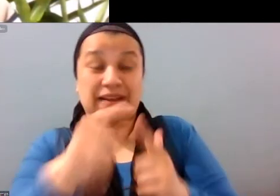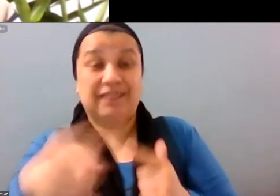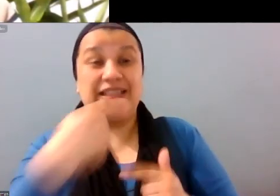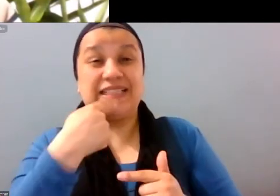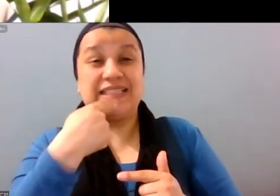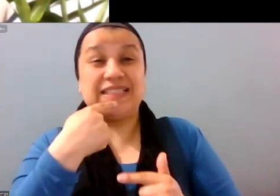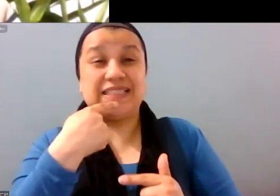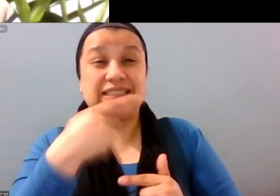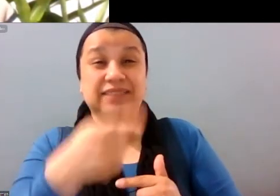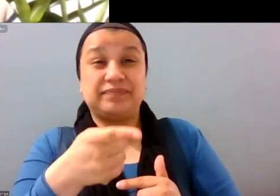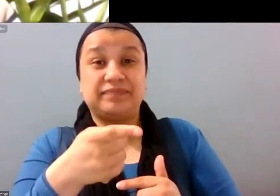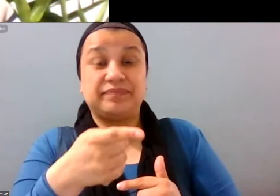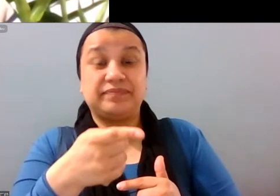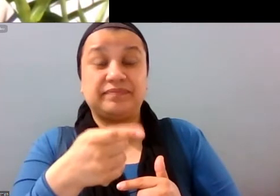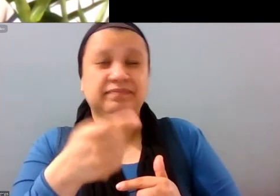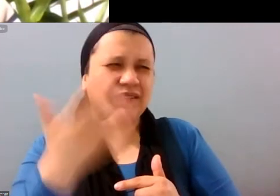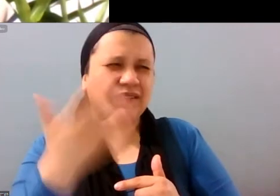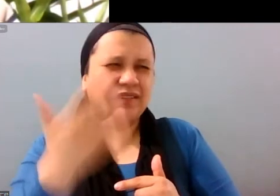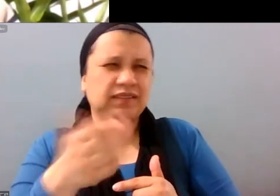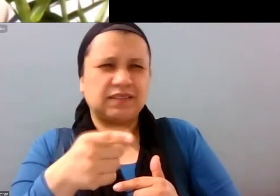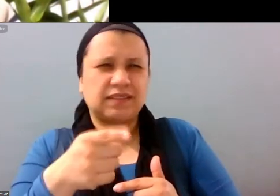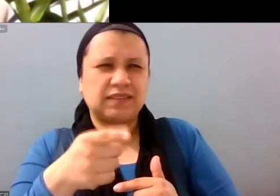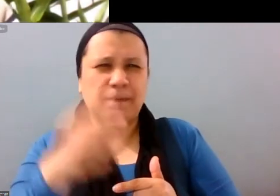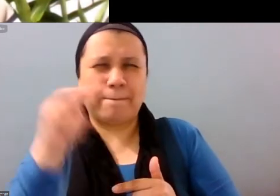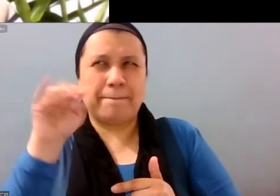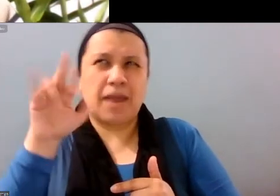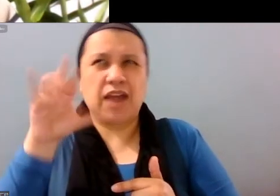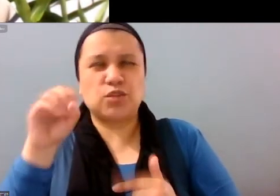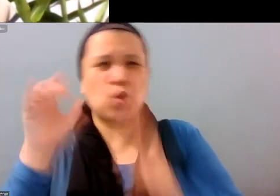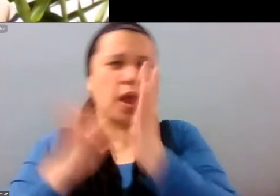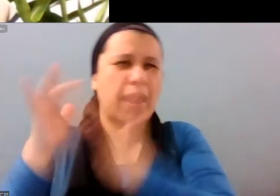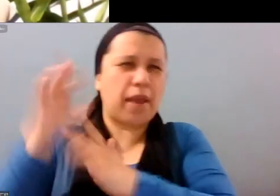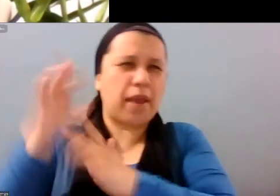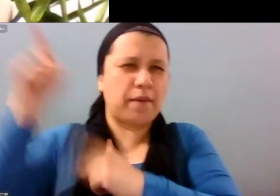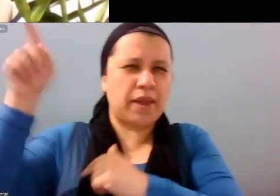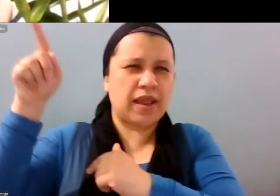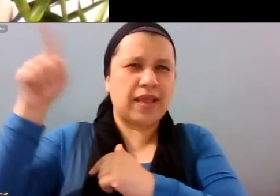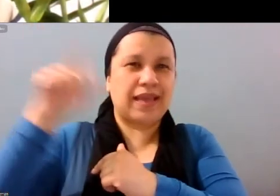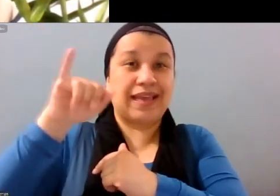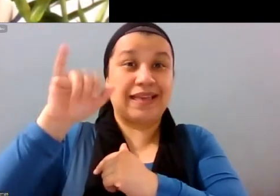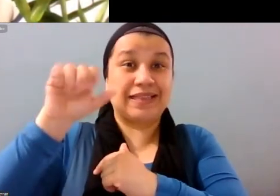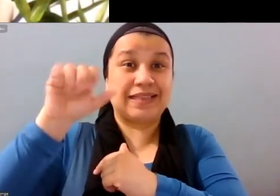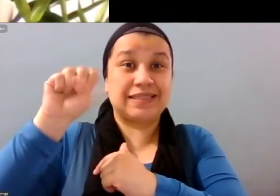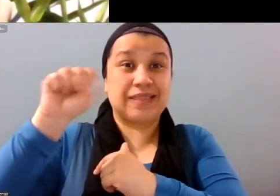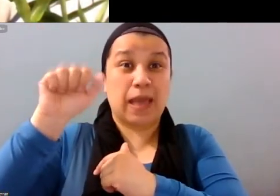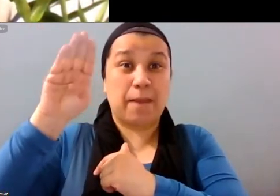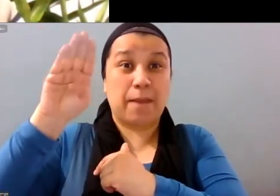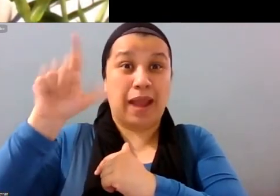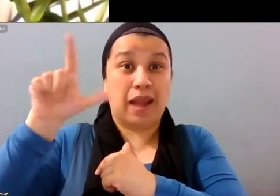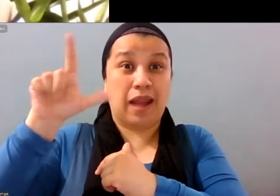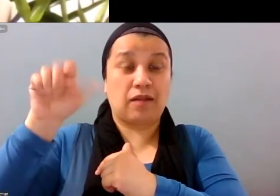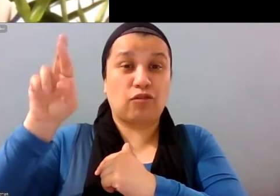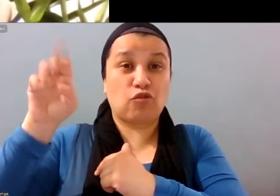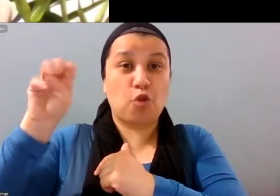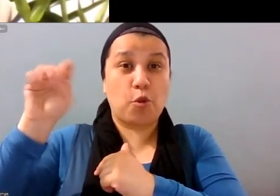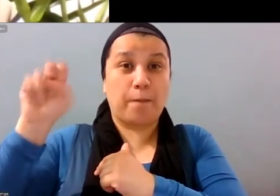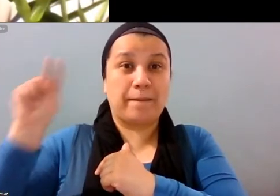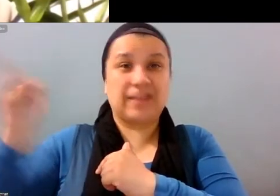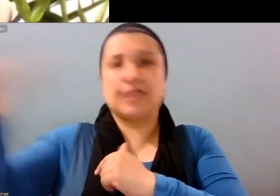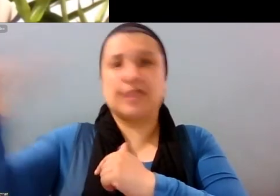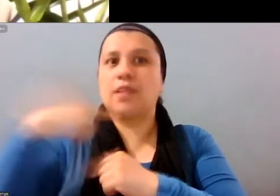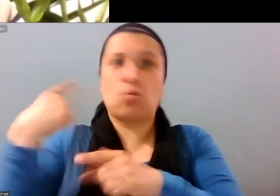quizás por ahí de marzo abril la investigadora Isabel Román ella muy acertadamente dijo es que en Costa